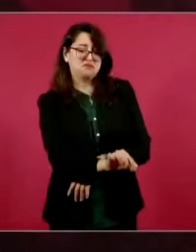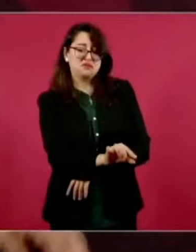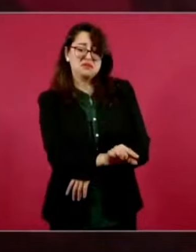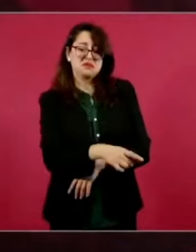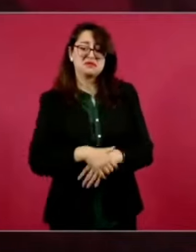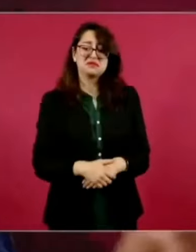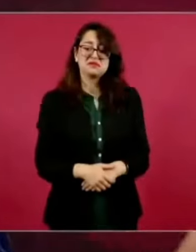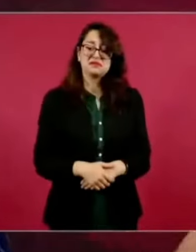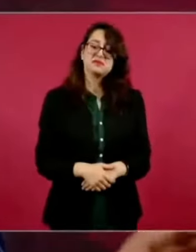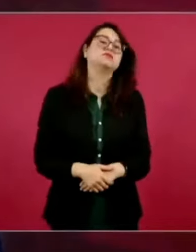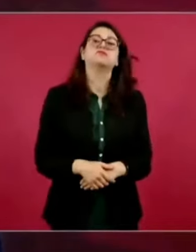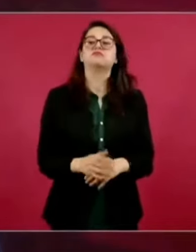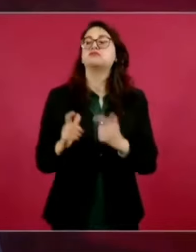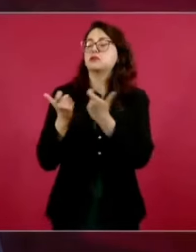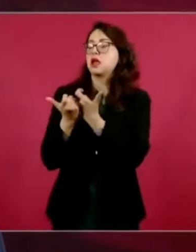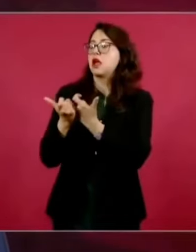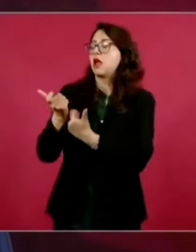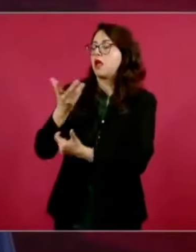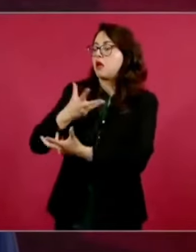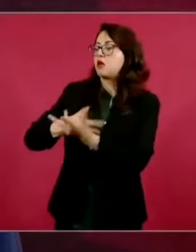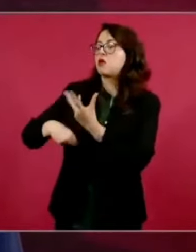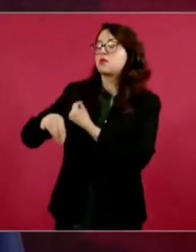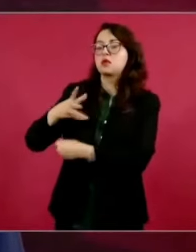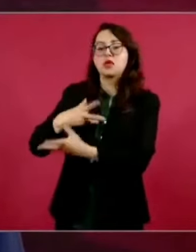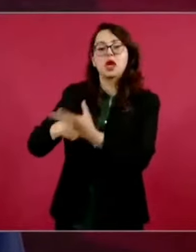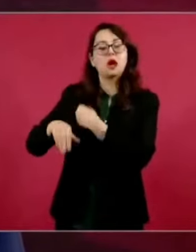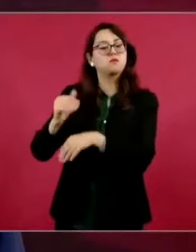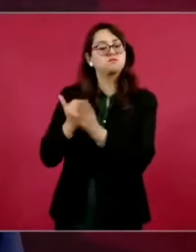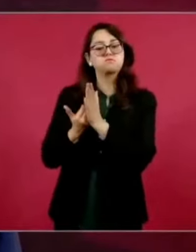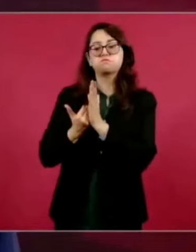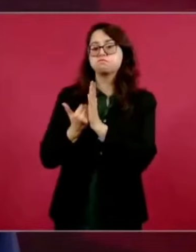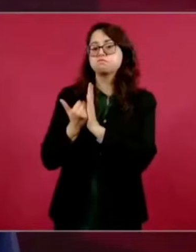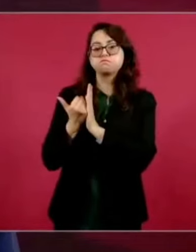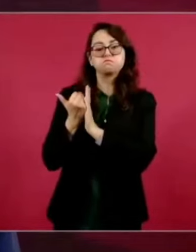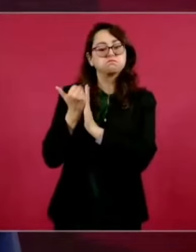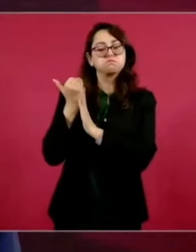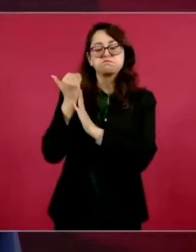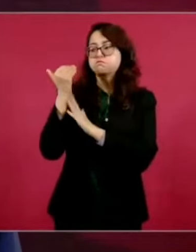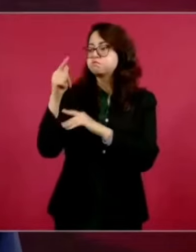Pero la economía no se mueve. Y así va a ser.